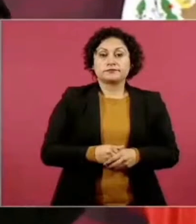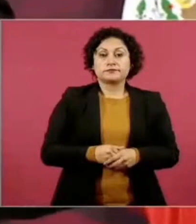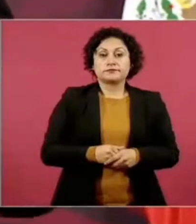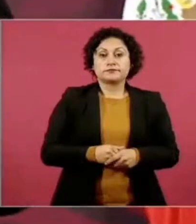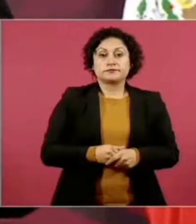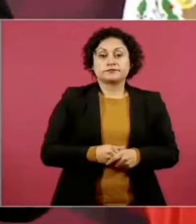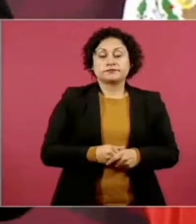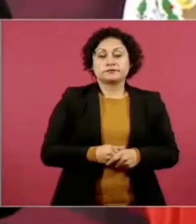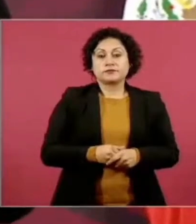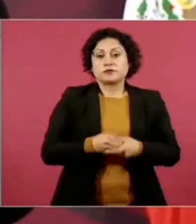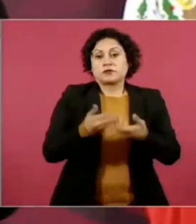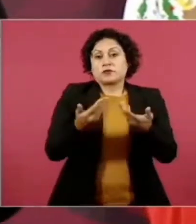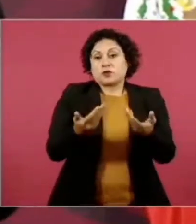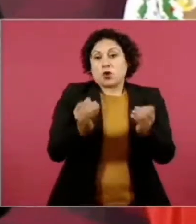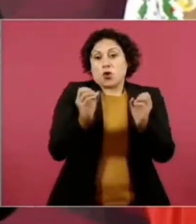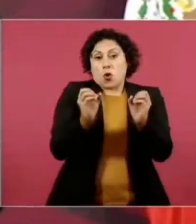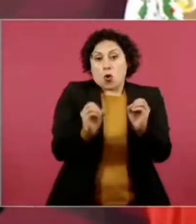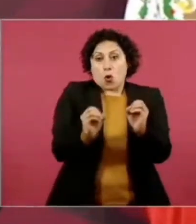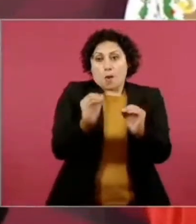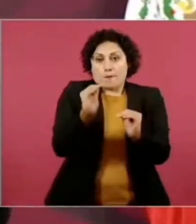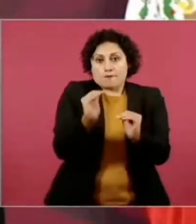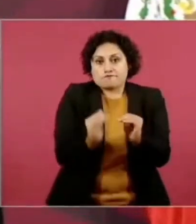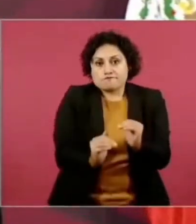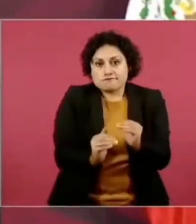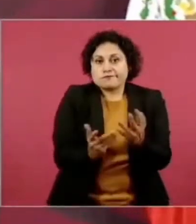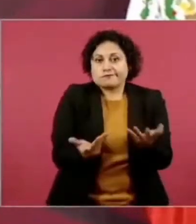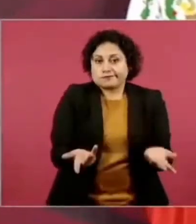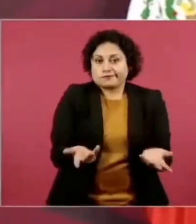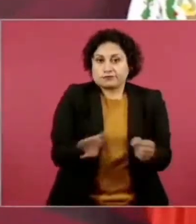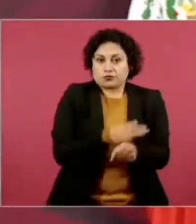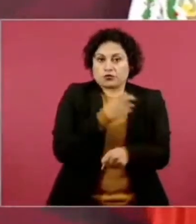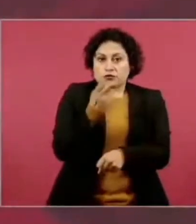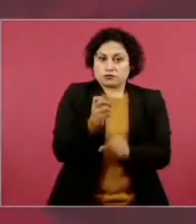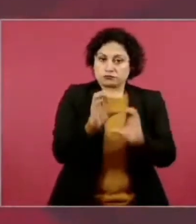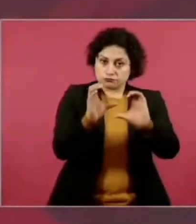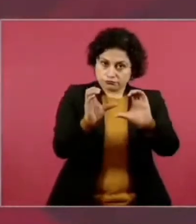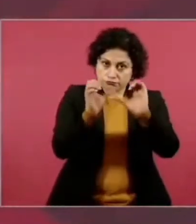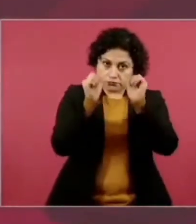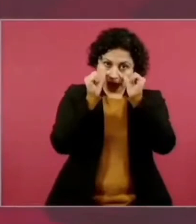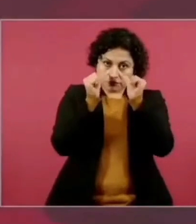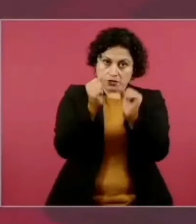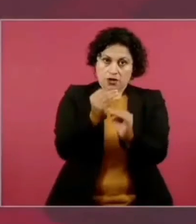Entonces hay que buscar una alternativa para eso.